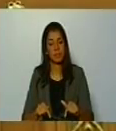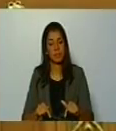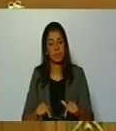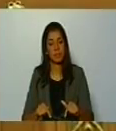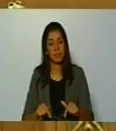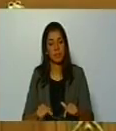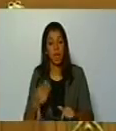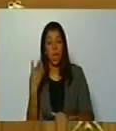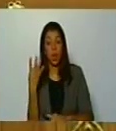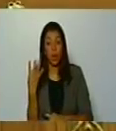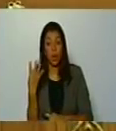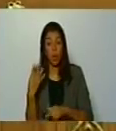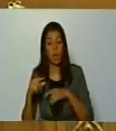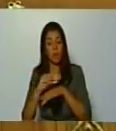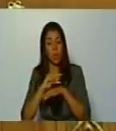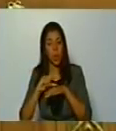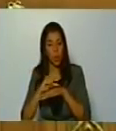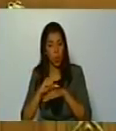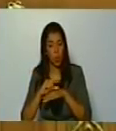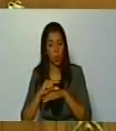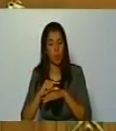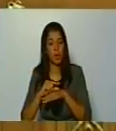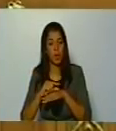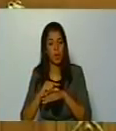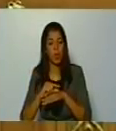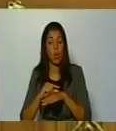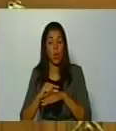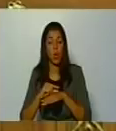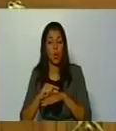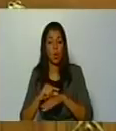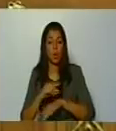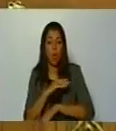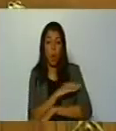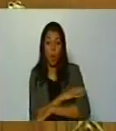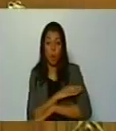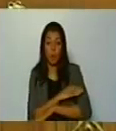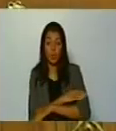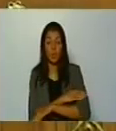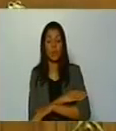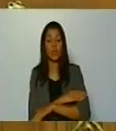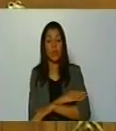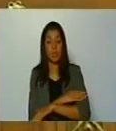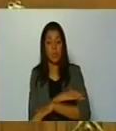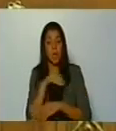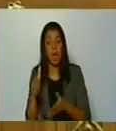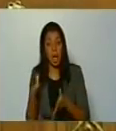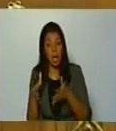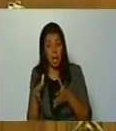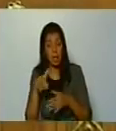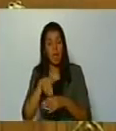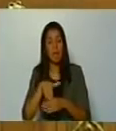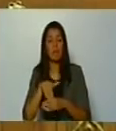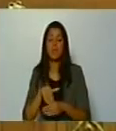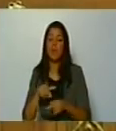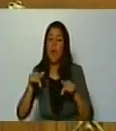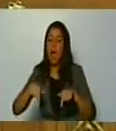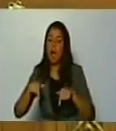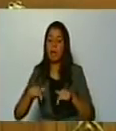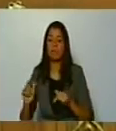cuatro gobernadores de aquellos cinco que previamente fueron electos vinieron aquí, se